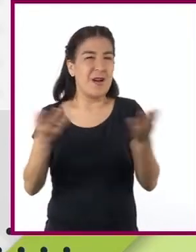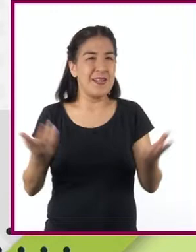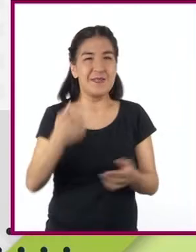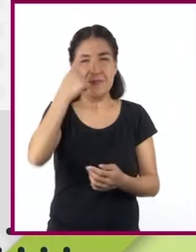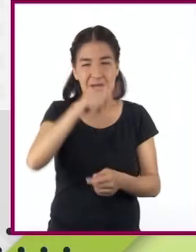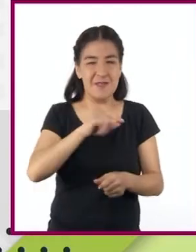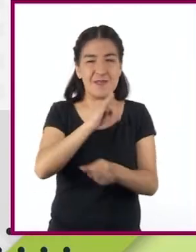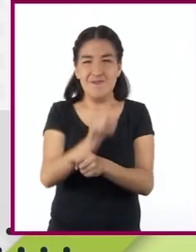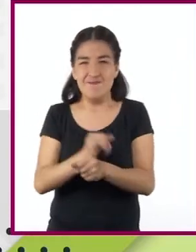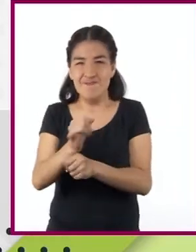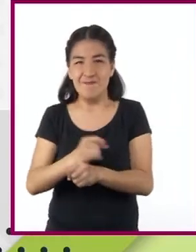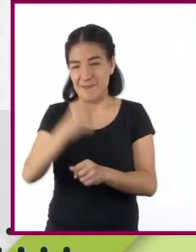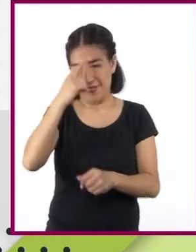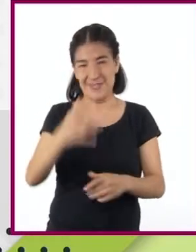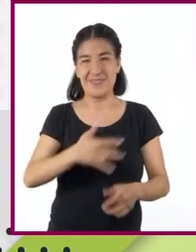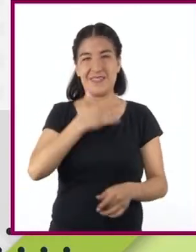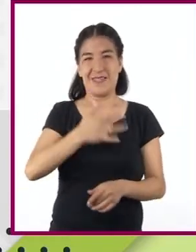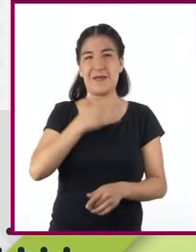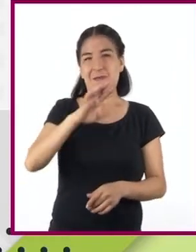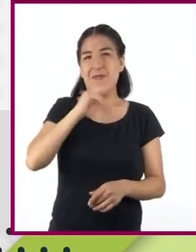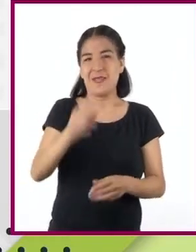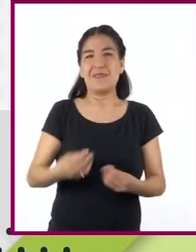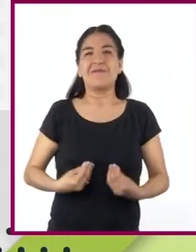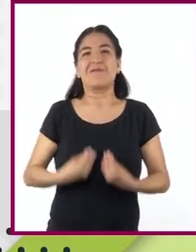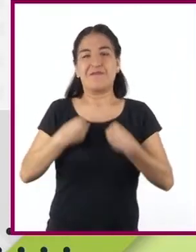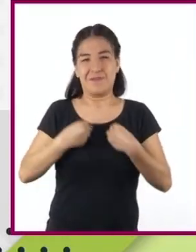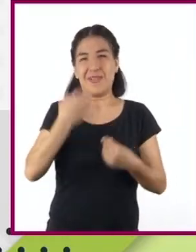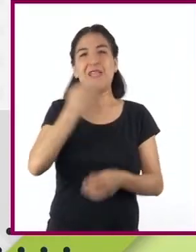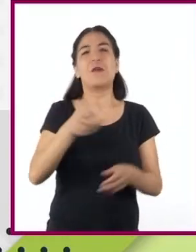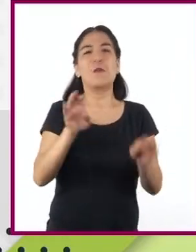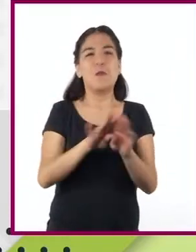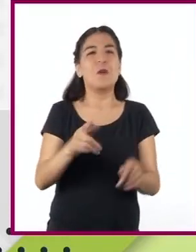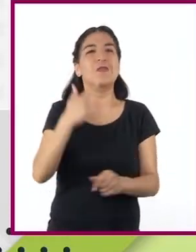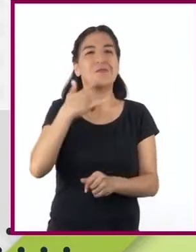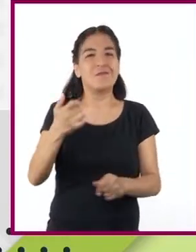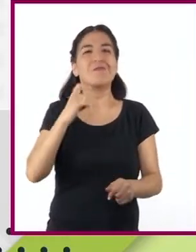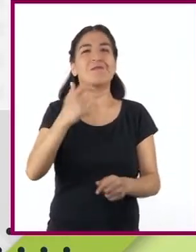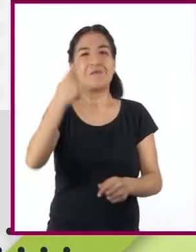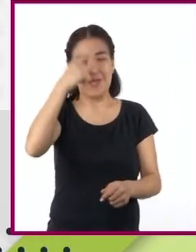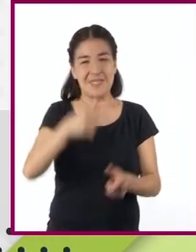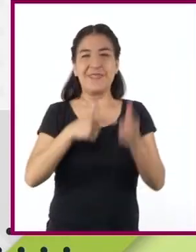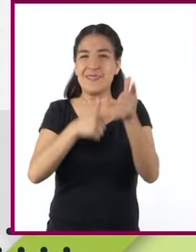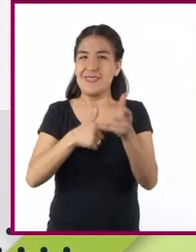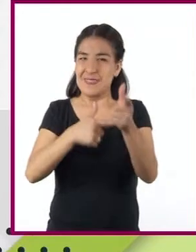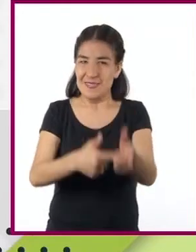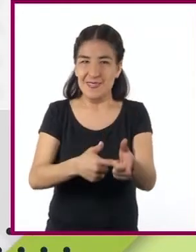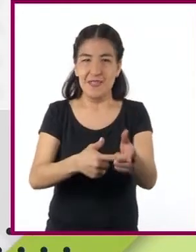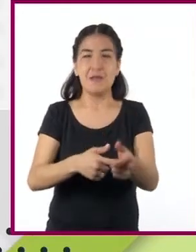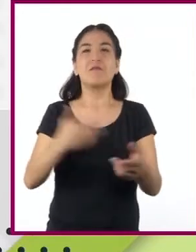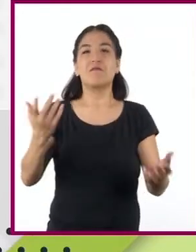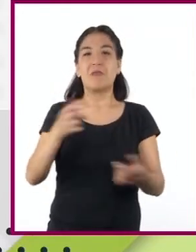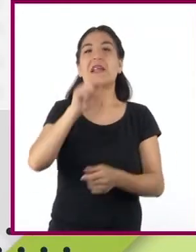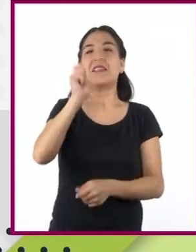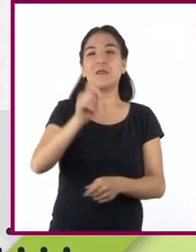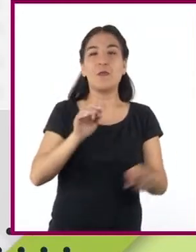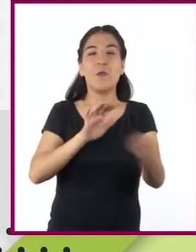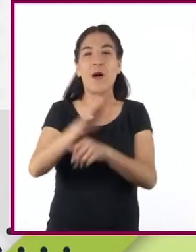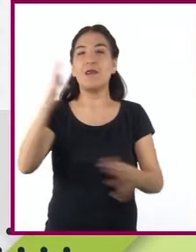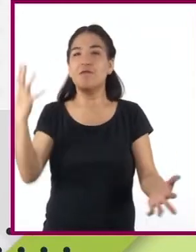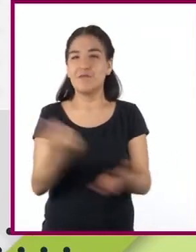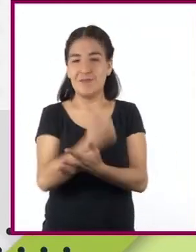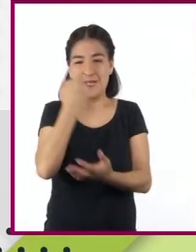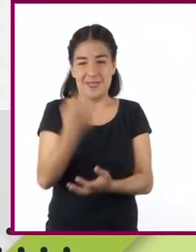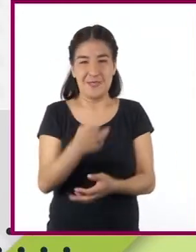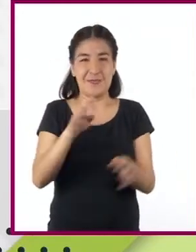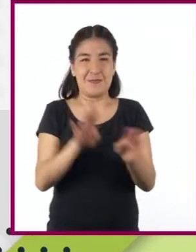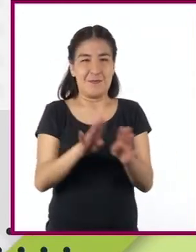estar mejor acondicionados para sobrevivir en la lucha por la existencia, sino por haber ganado alguna ventaja sobre